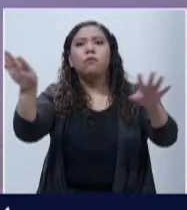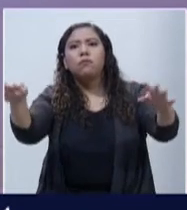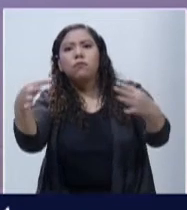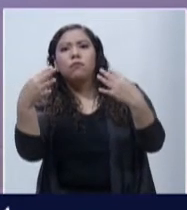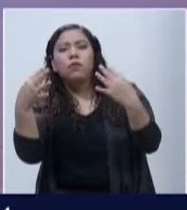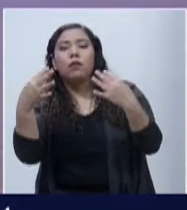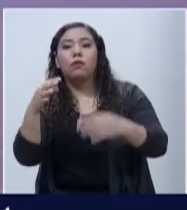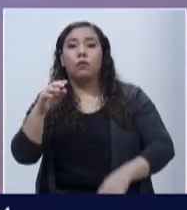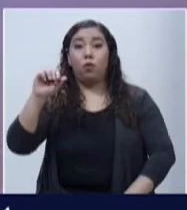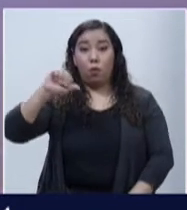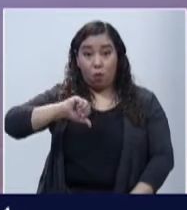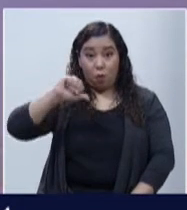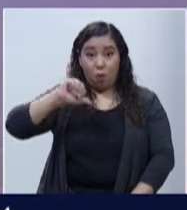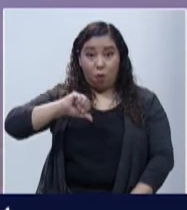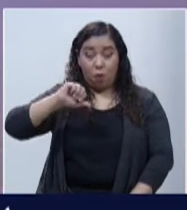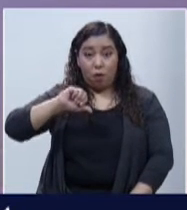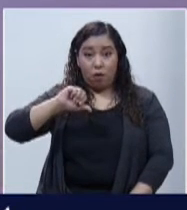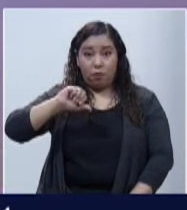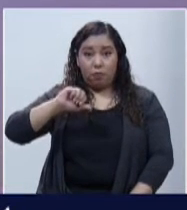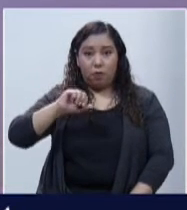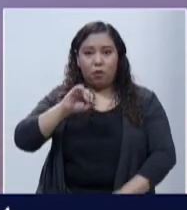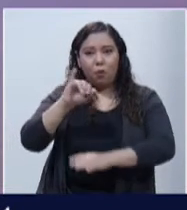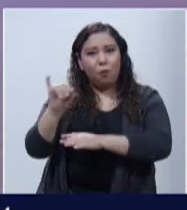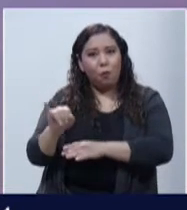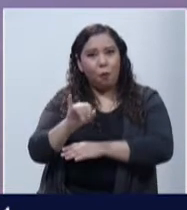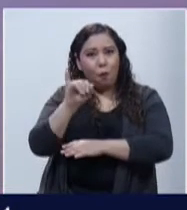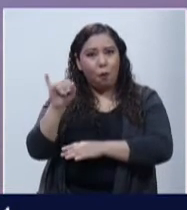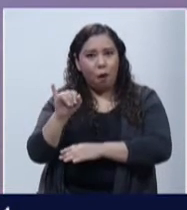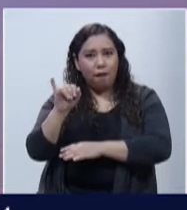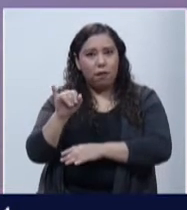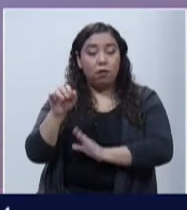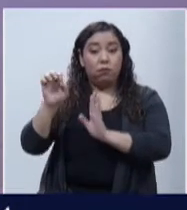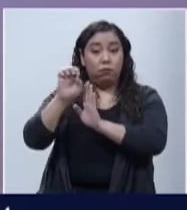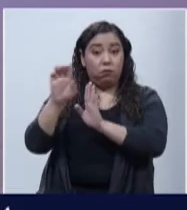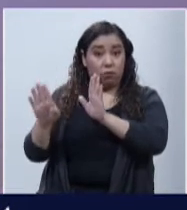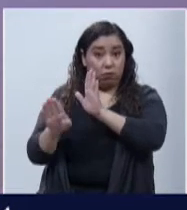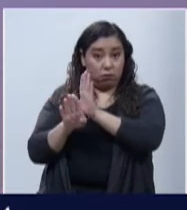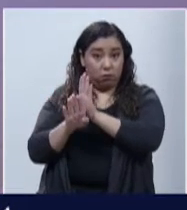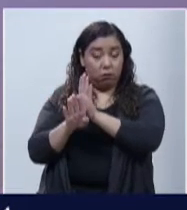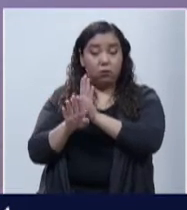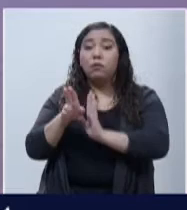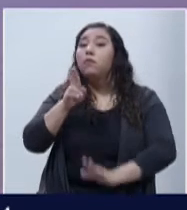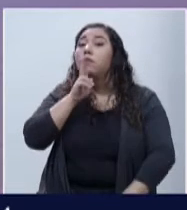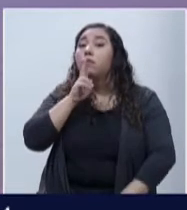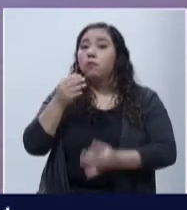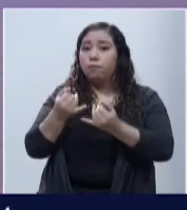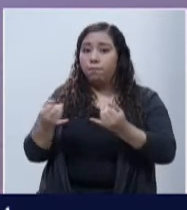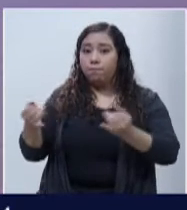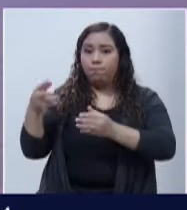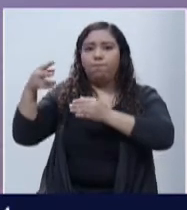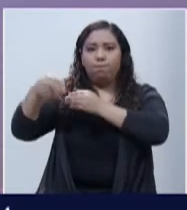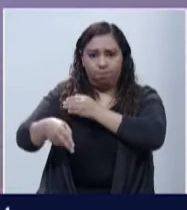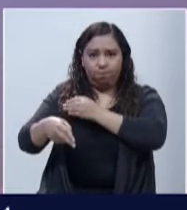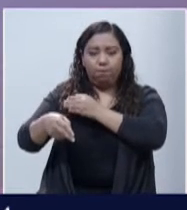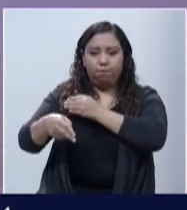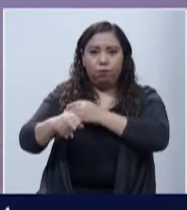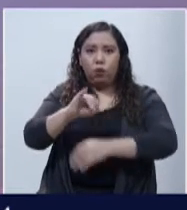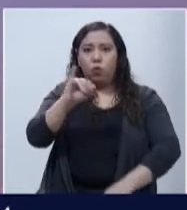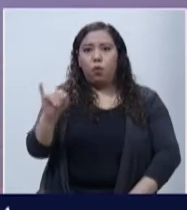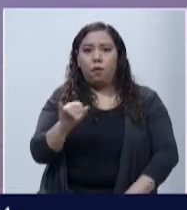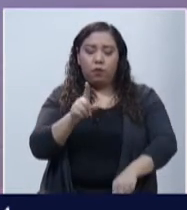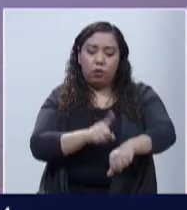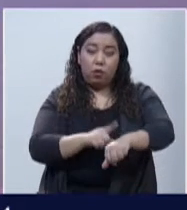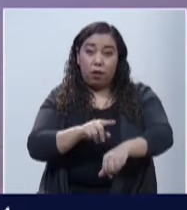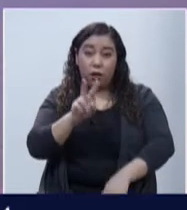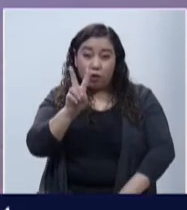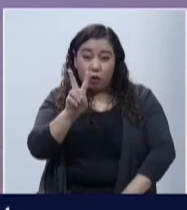este día en directo escuchar en la inauguración de la embajada de honduras en jerusalén a partir de este jueves a las 2